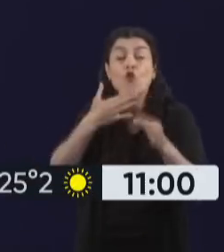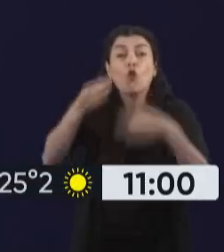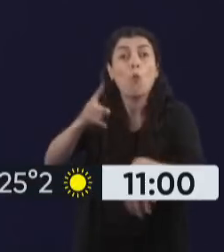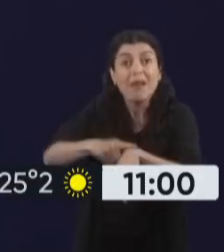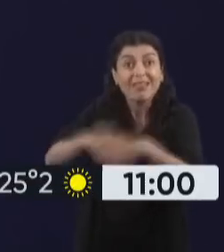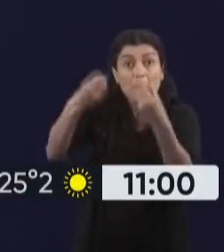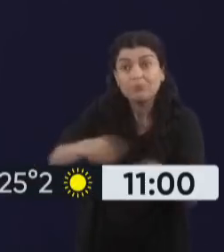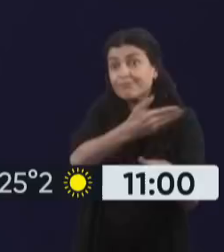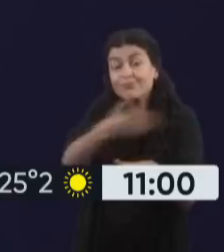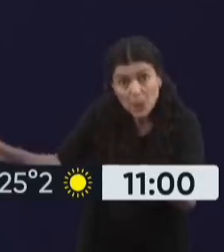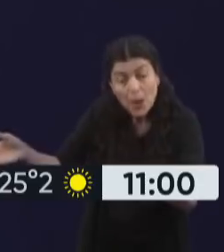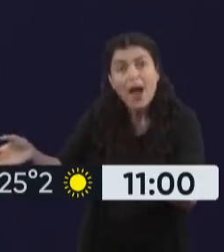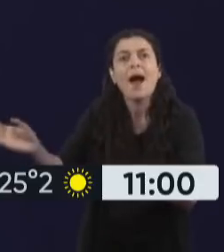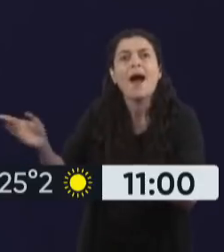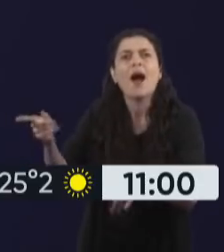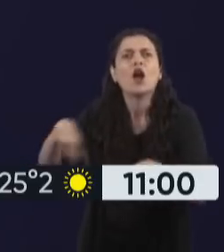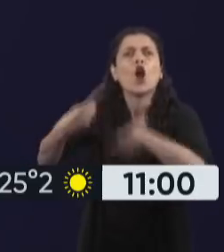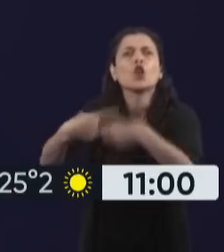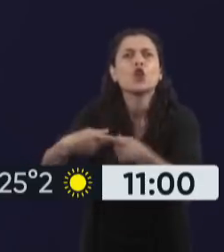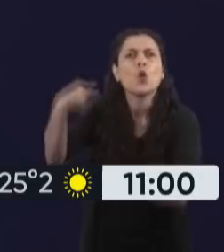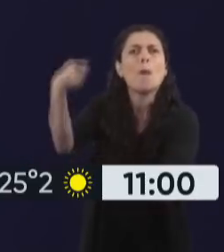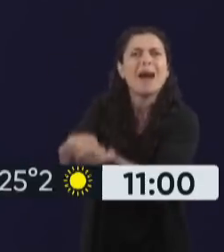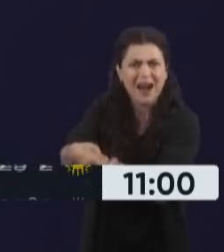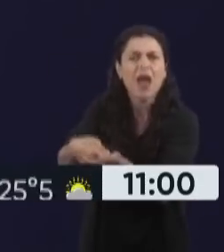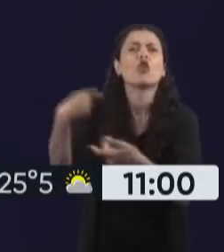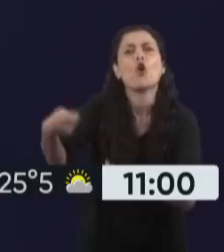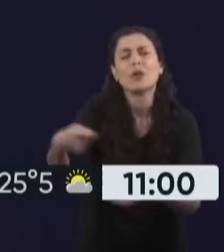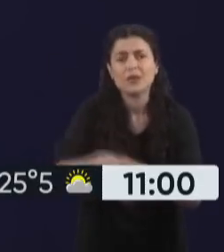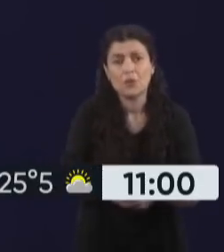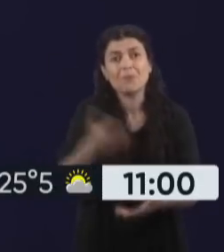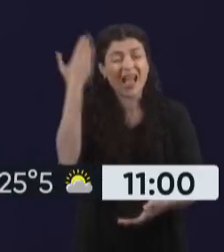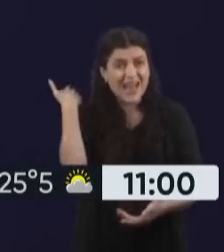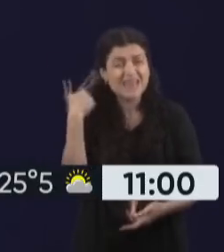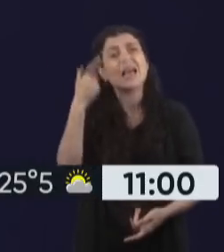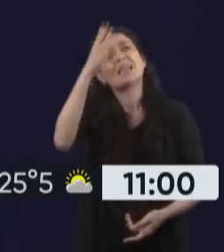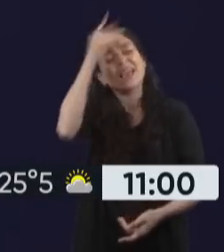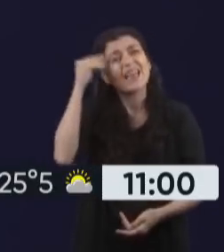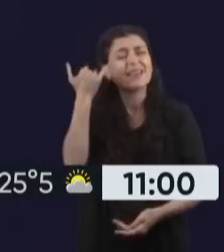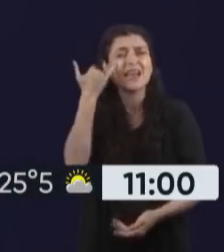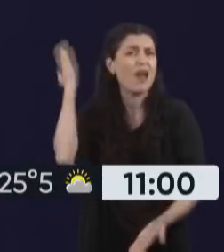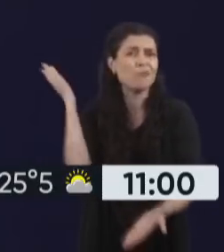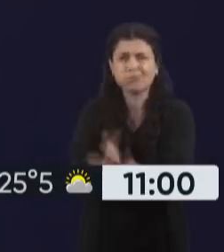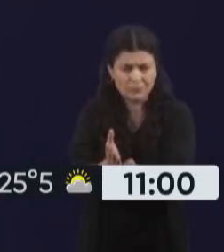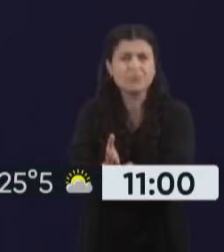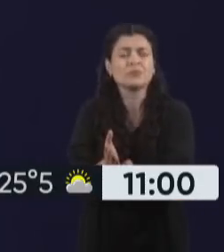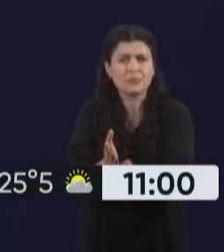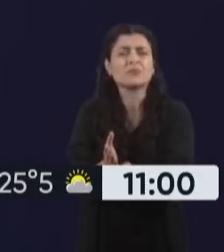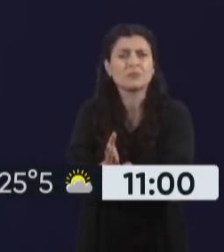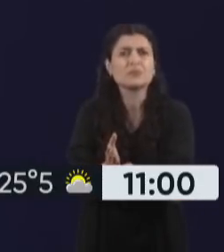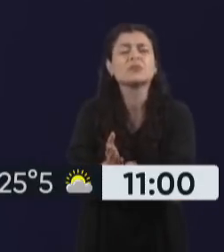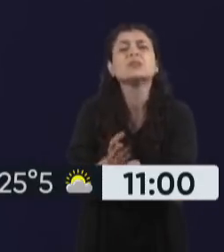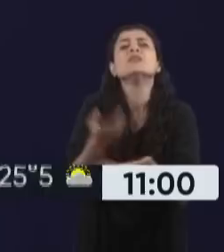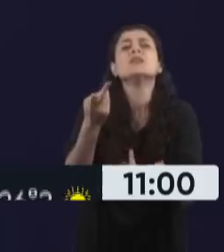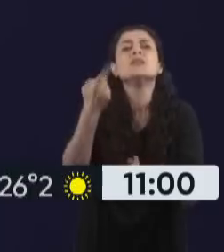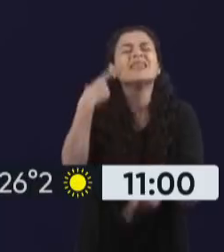cargo. La señora Cristina Kirchner fue condenada por la Cámara de Casación Penal en la causa Vialidad